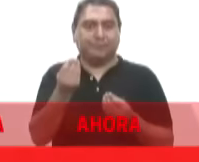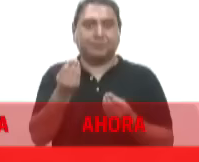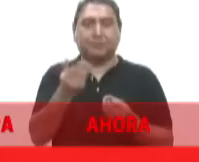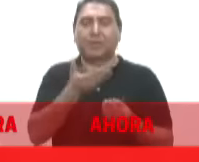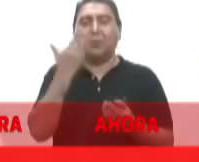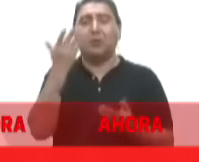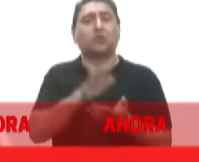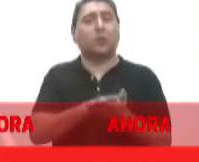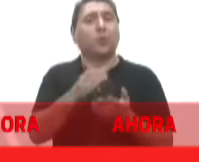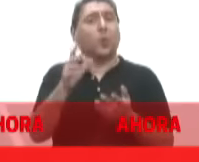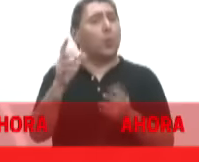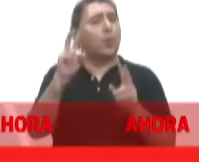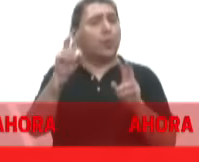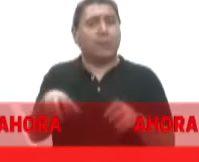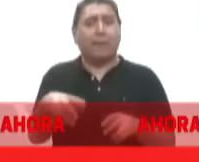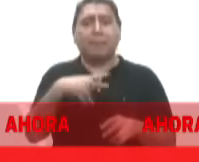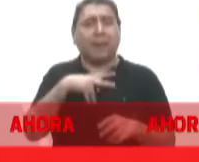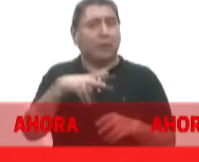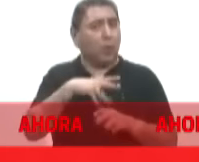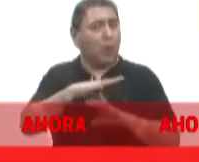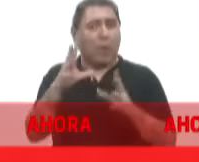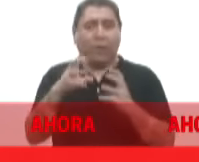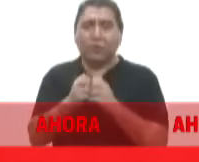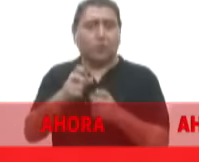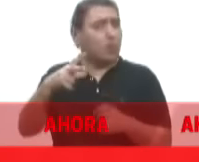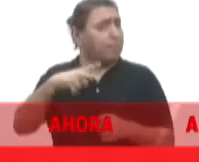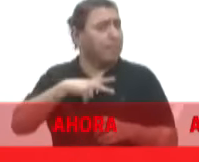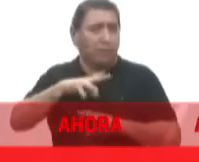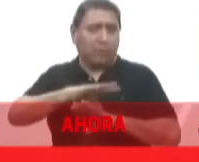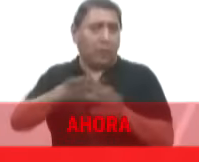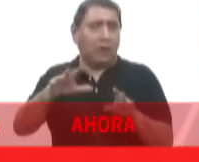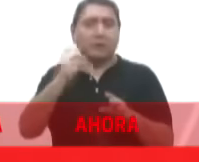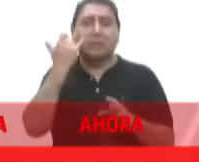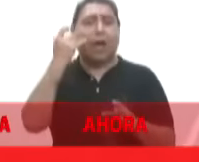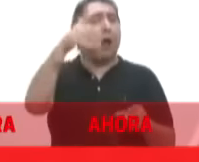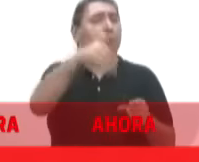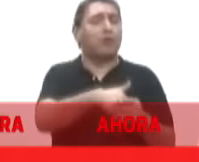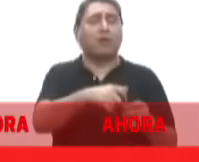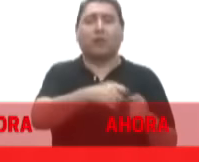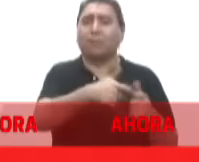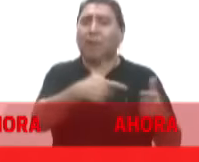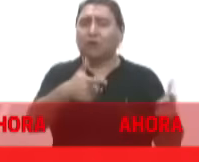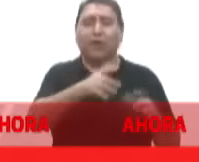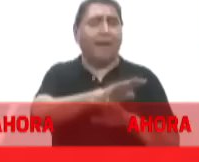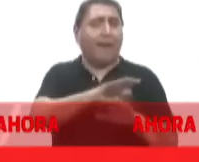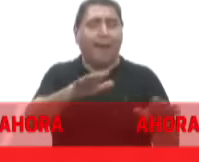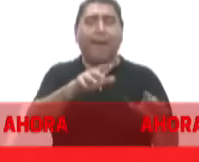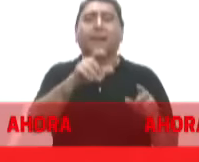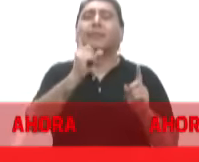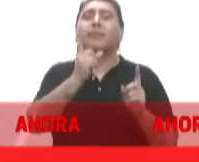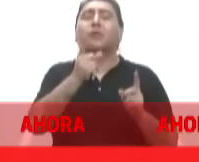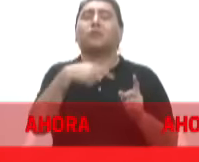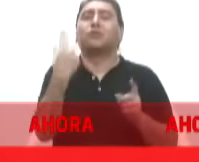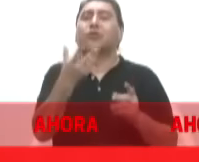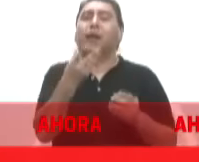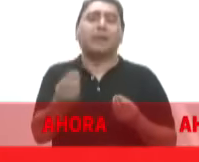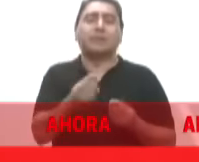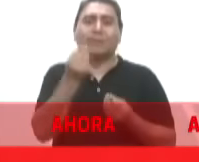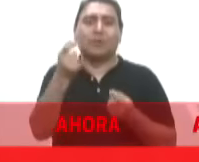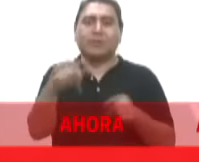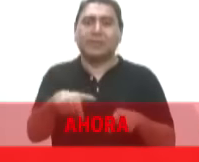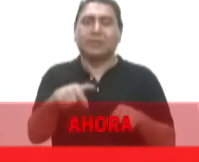en particular, una discusión en particular, donde ya hay una votación de mayoría. Lo que tenemos que hacer en este